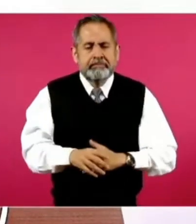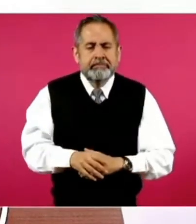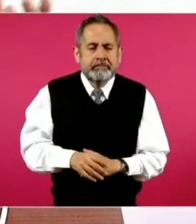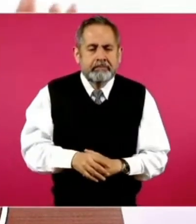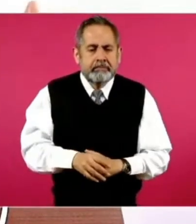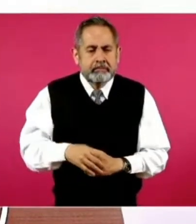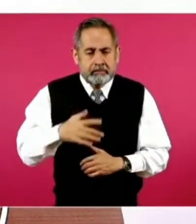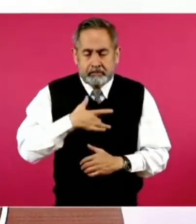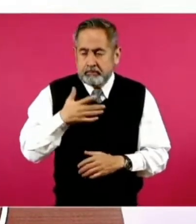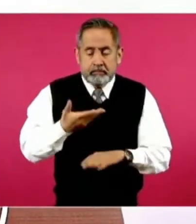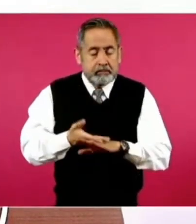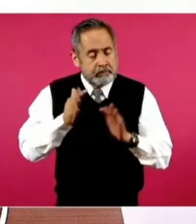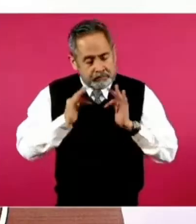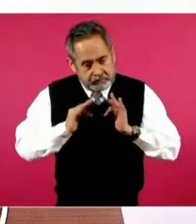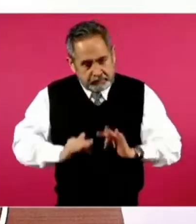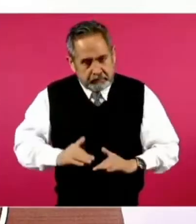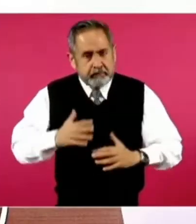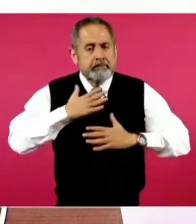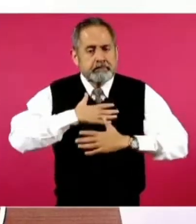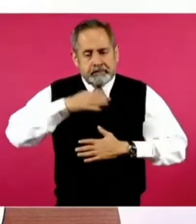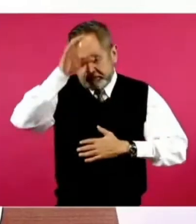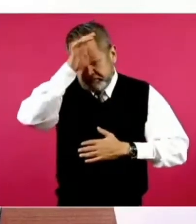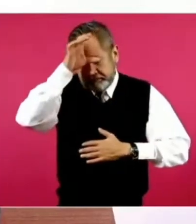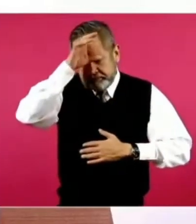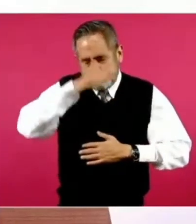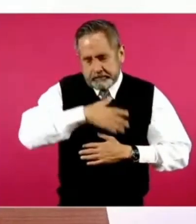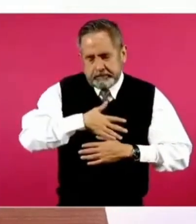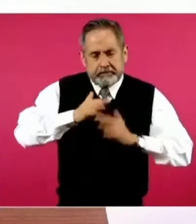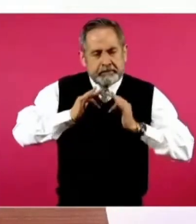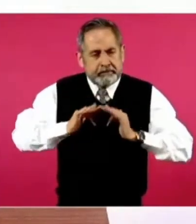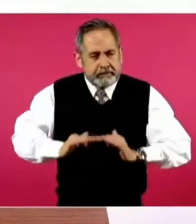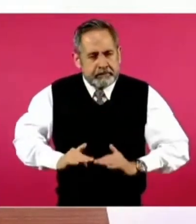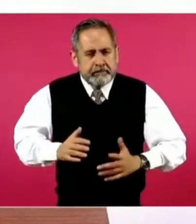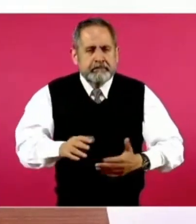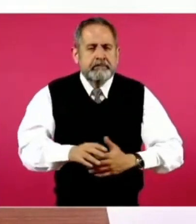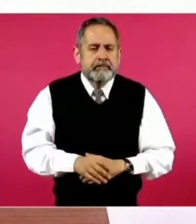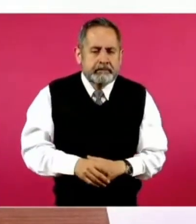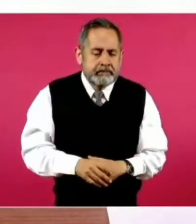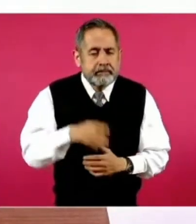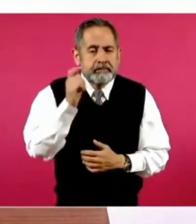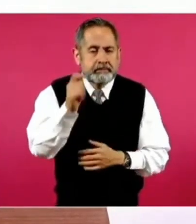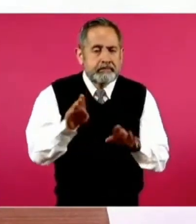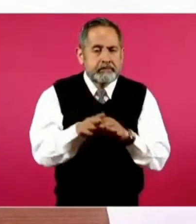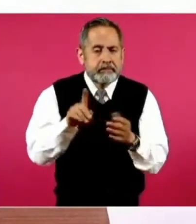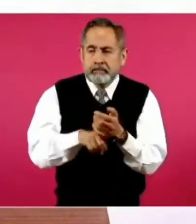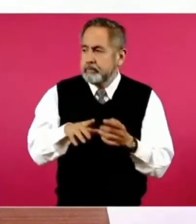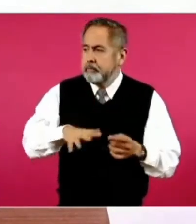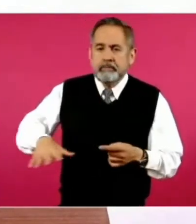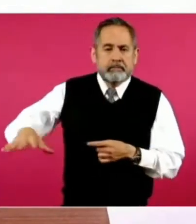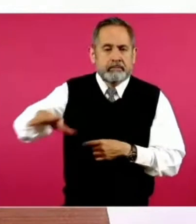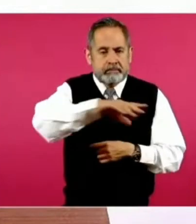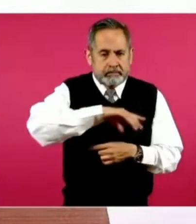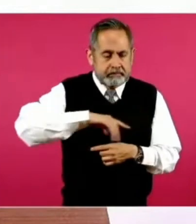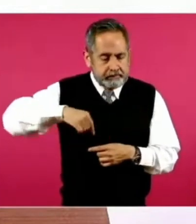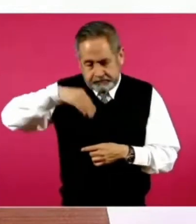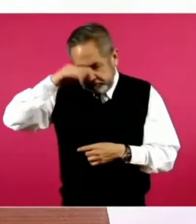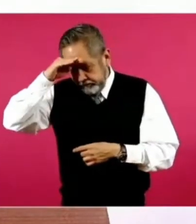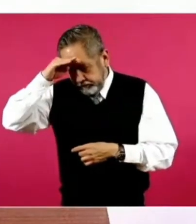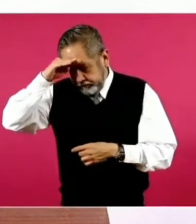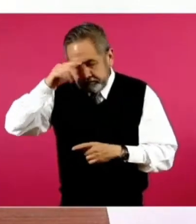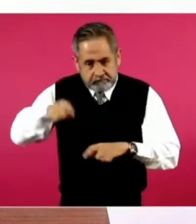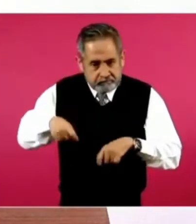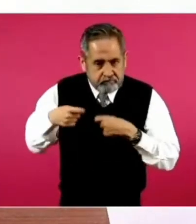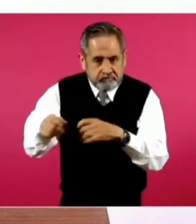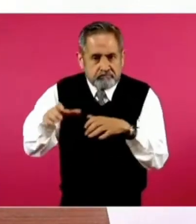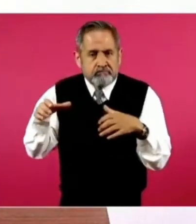y me tiene muy tranquilo, en mi conciencia, es de que el estado en donde ha